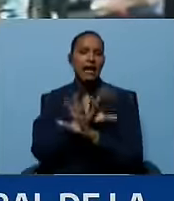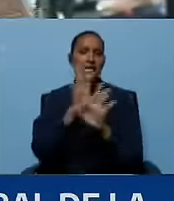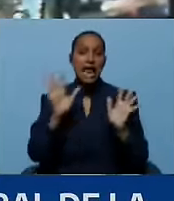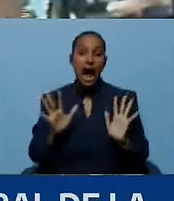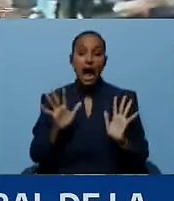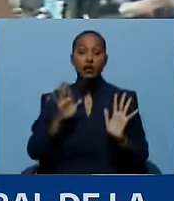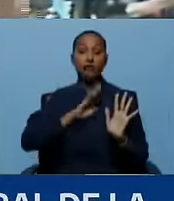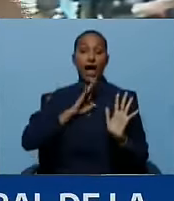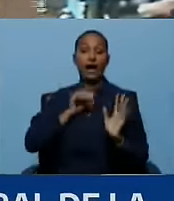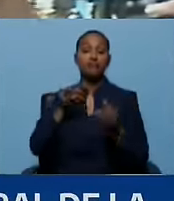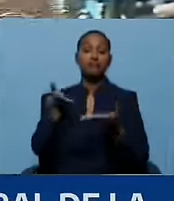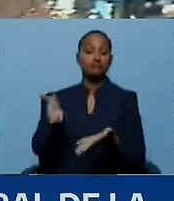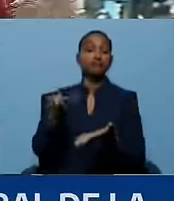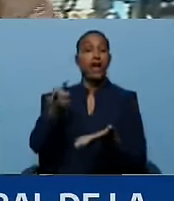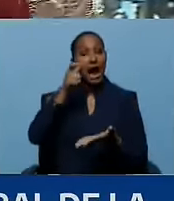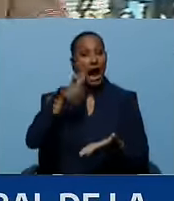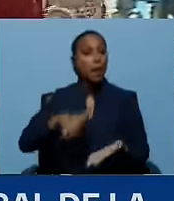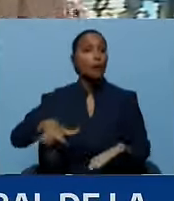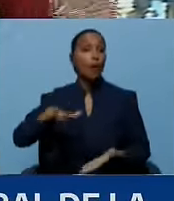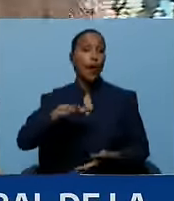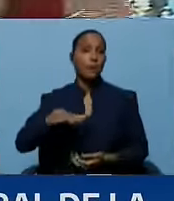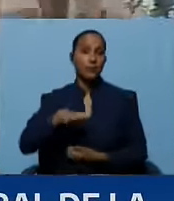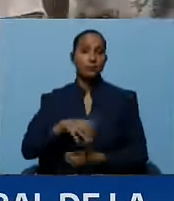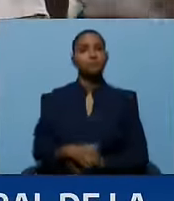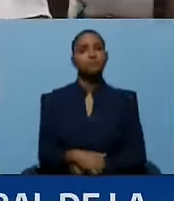Oligarcas temblad.